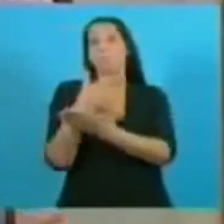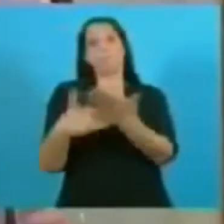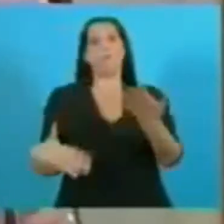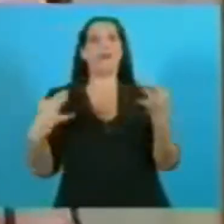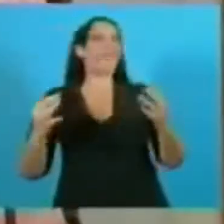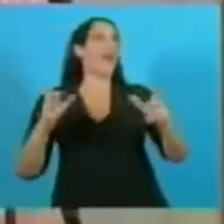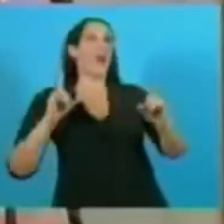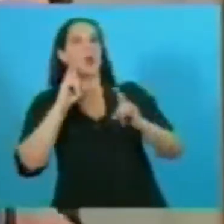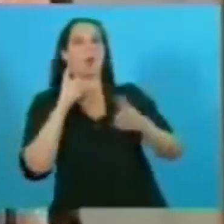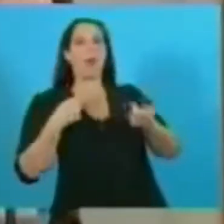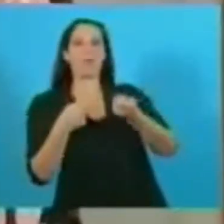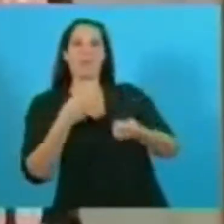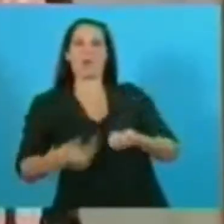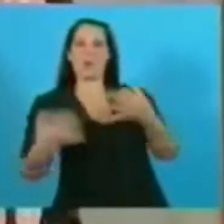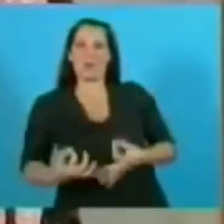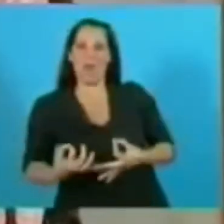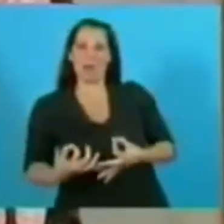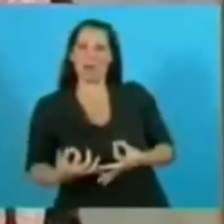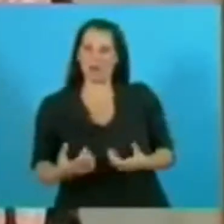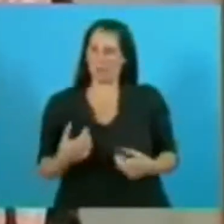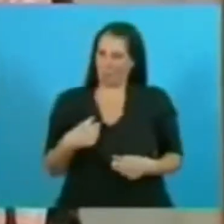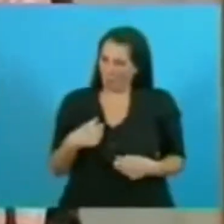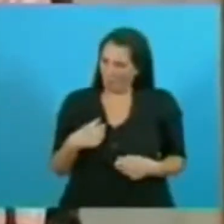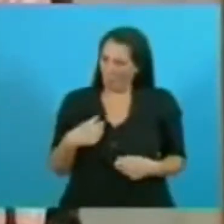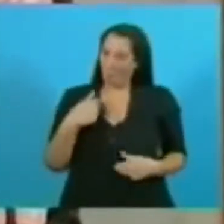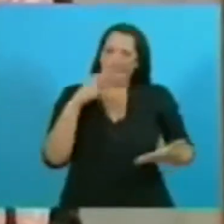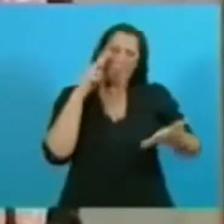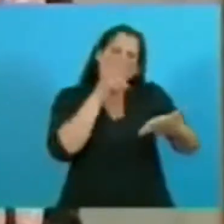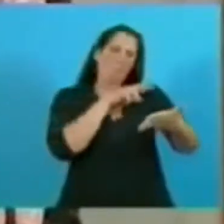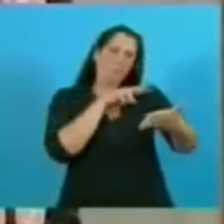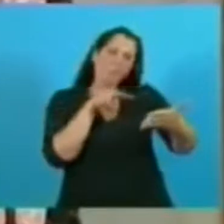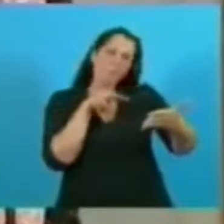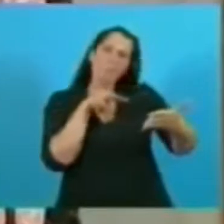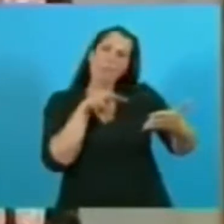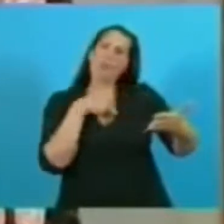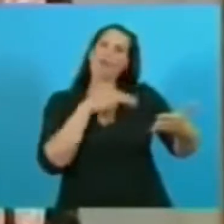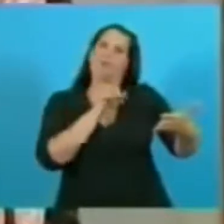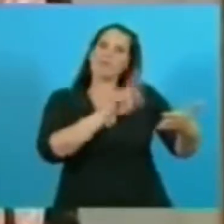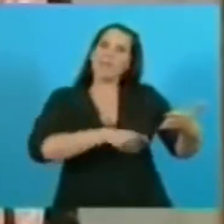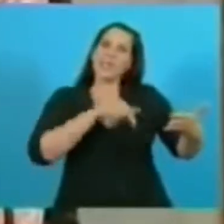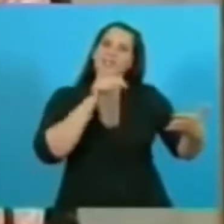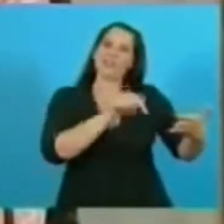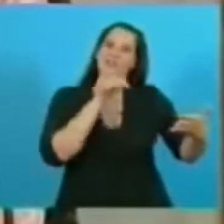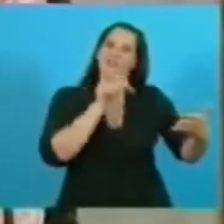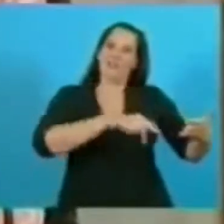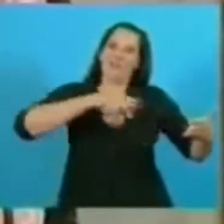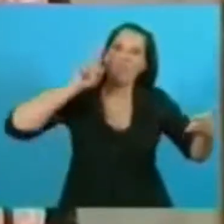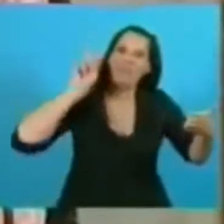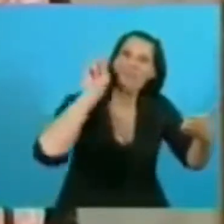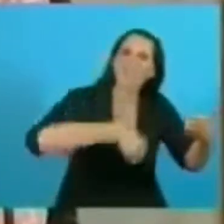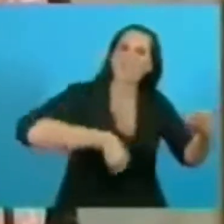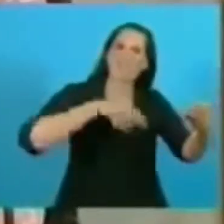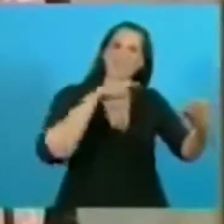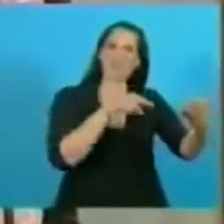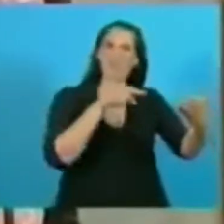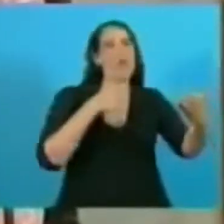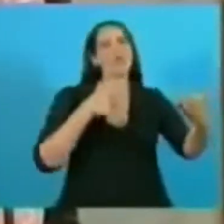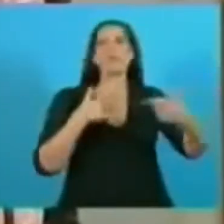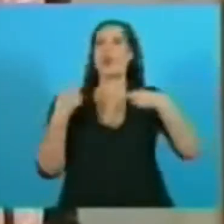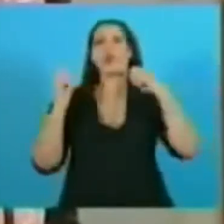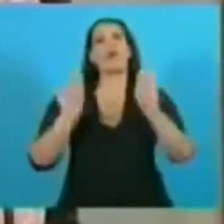octubre. Yo lo leí atentamente y digo, tiene razón lo que dice este hombre. Yo no dejo un